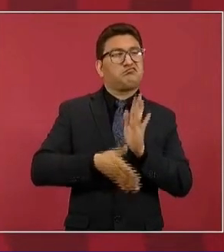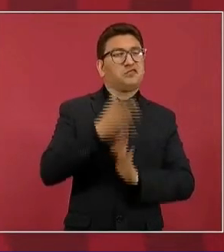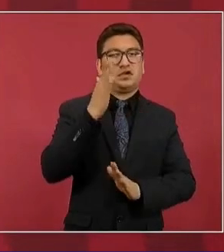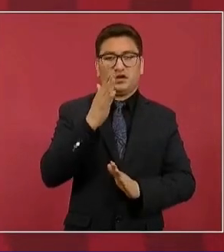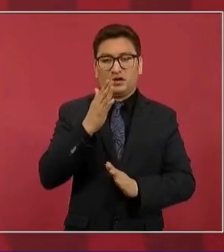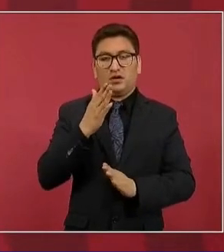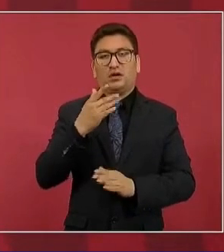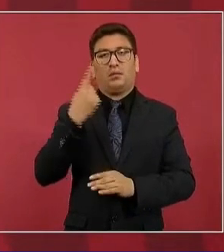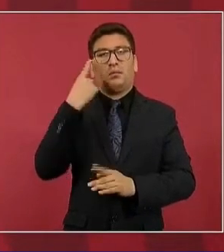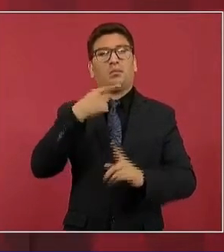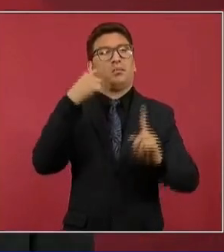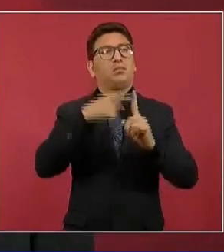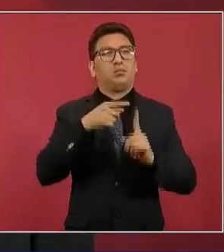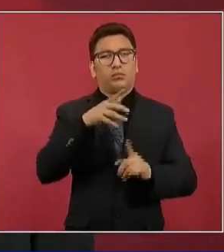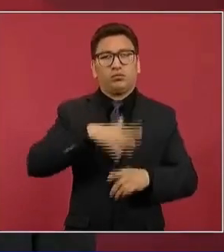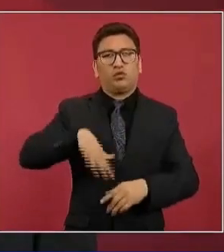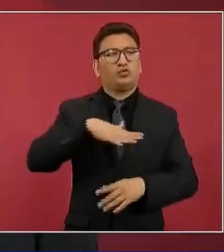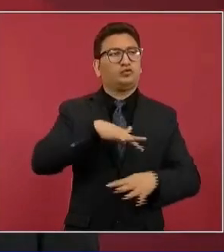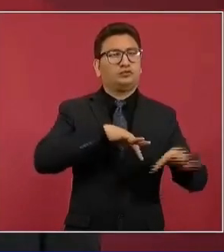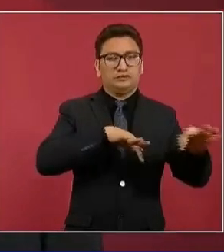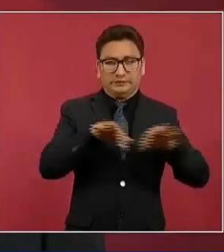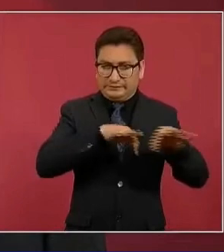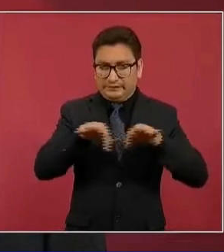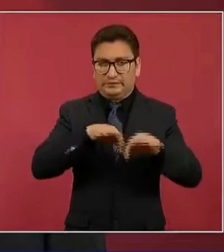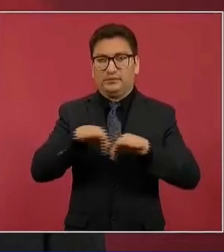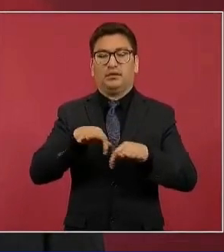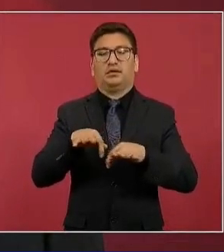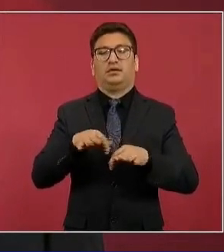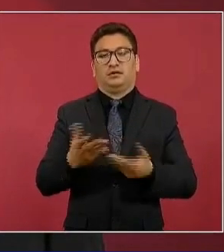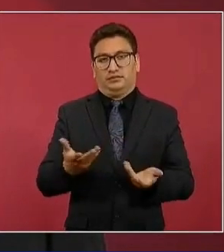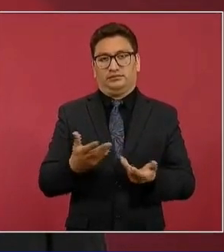dedicado al trabajo constante,